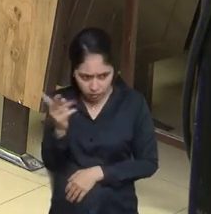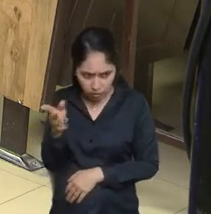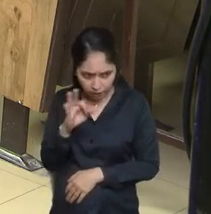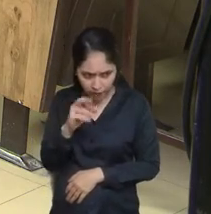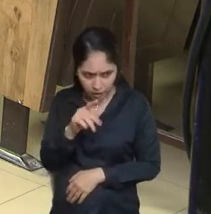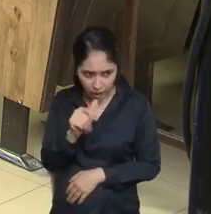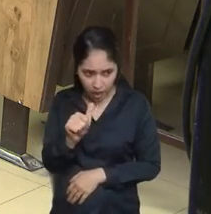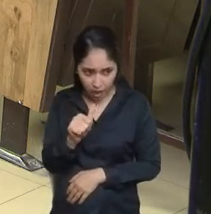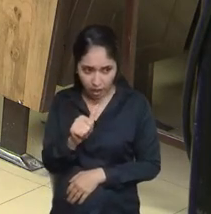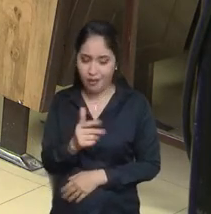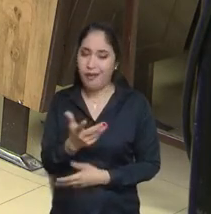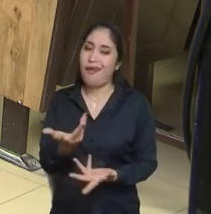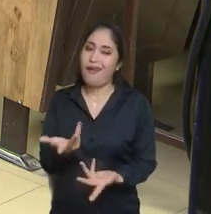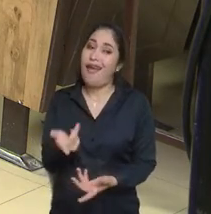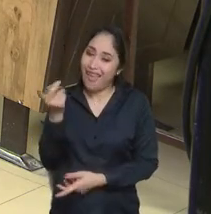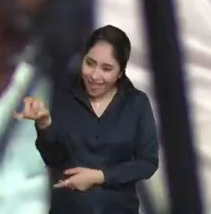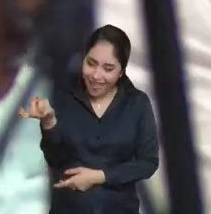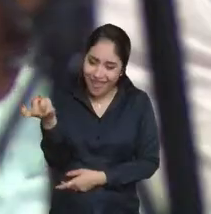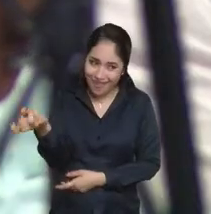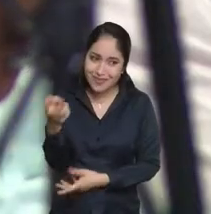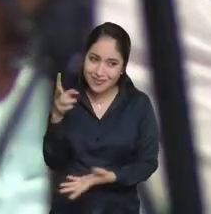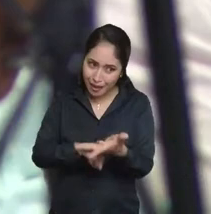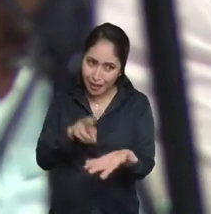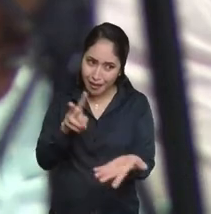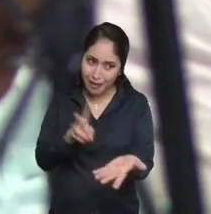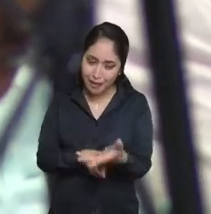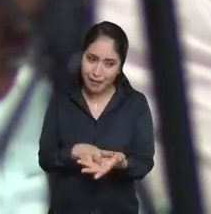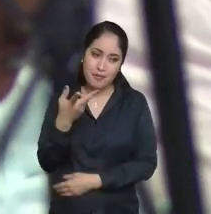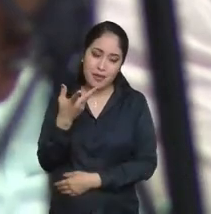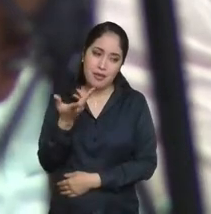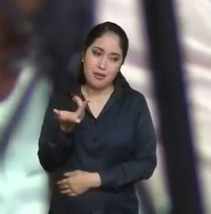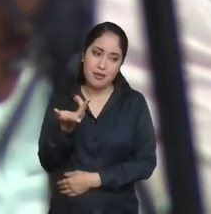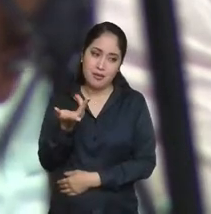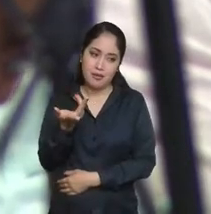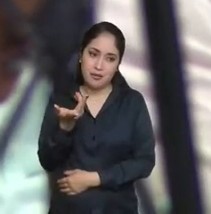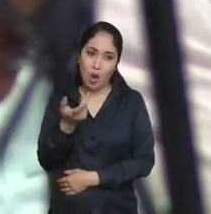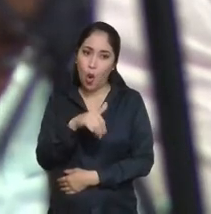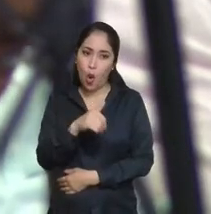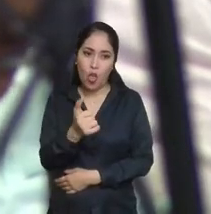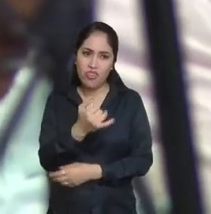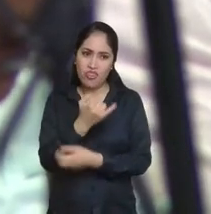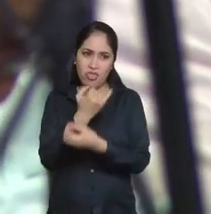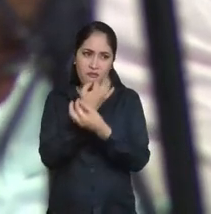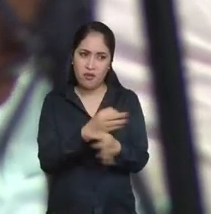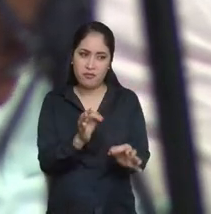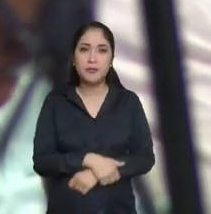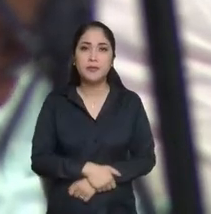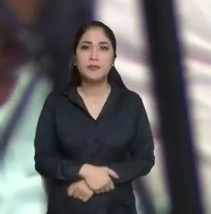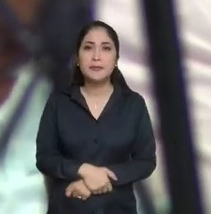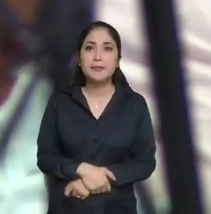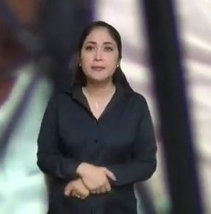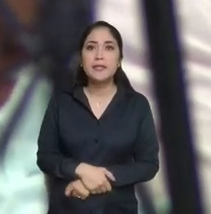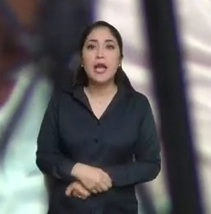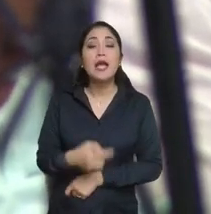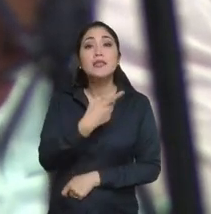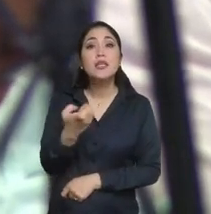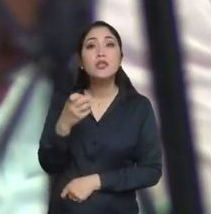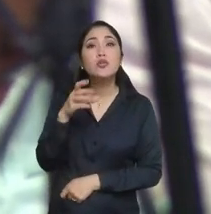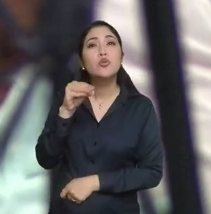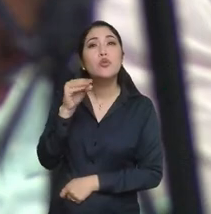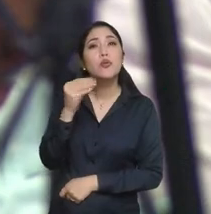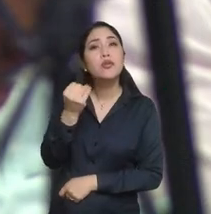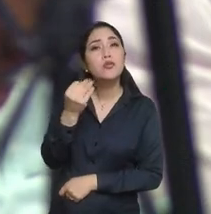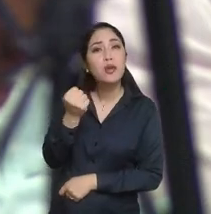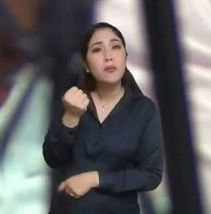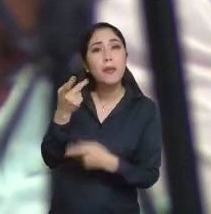Fiscalía del Estado. La Fiscalía es la que registra el dato. A ver. De los 199 casos, 54 personas